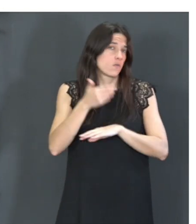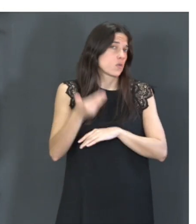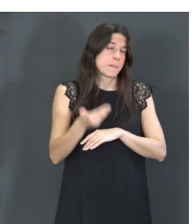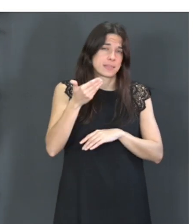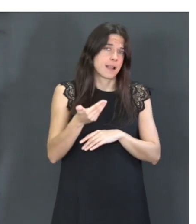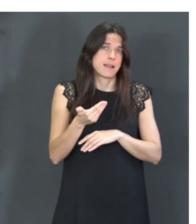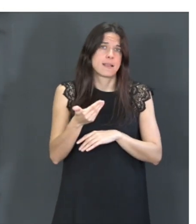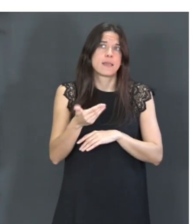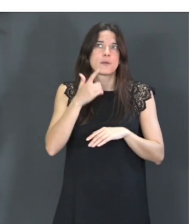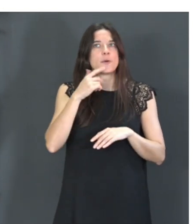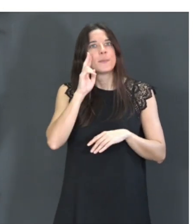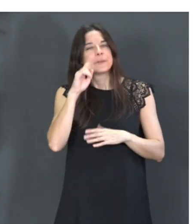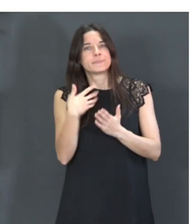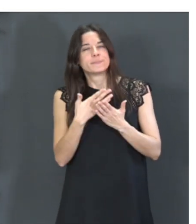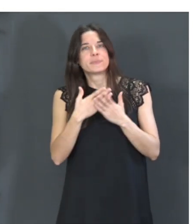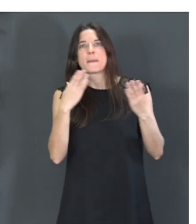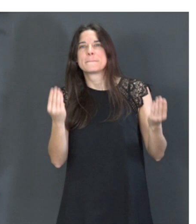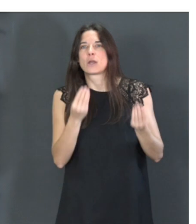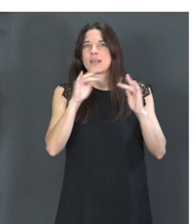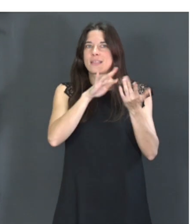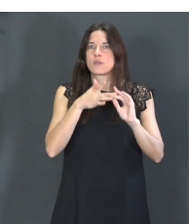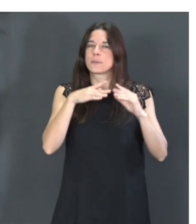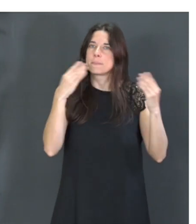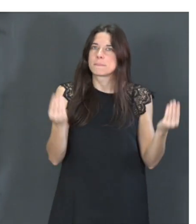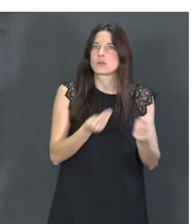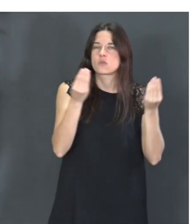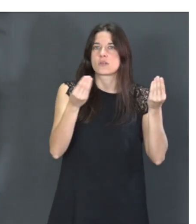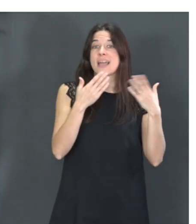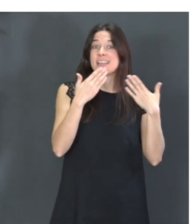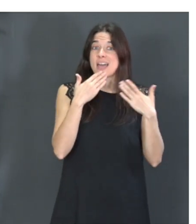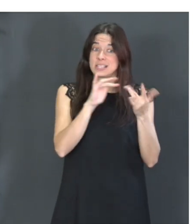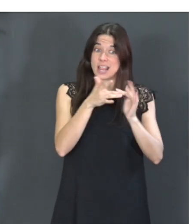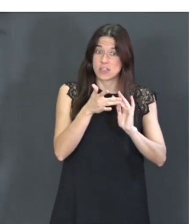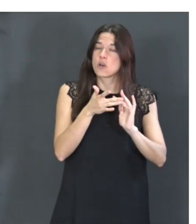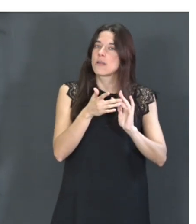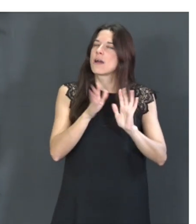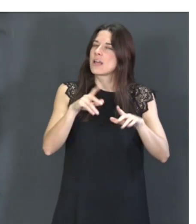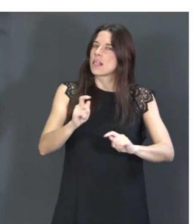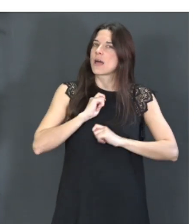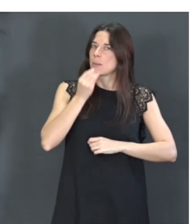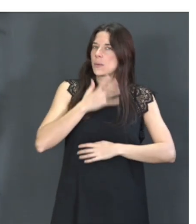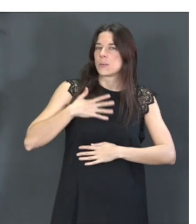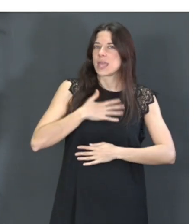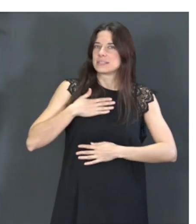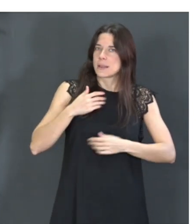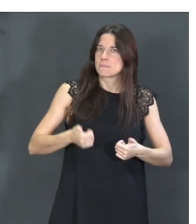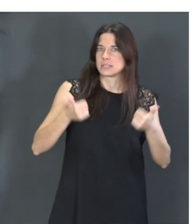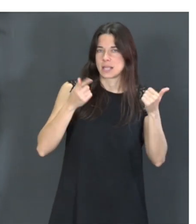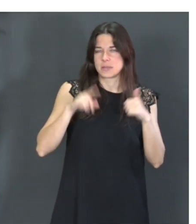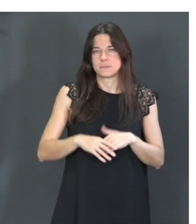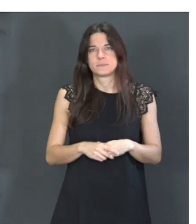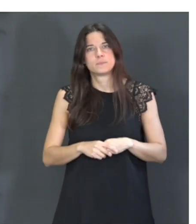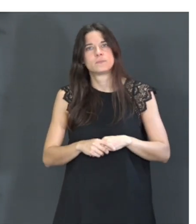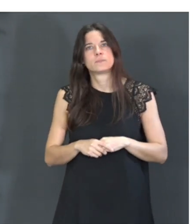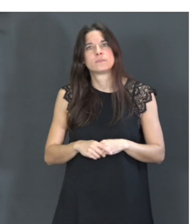esa mejoría de la interacción y a través de ello el bienestar que muestran las personas. Eso